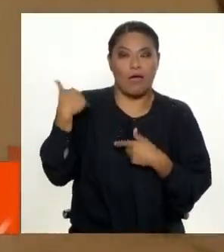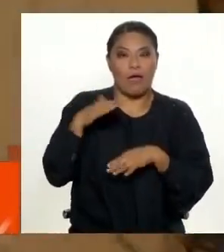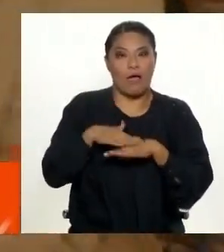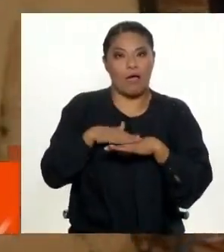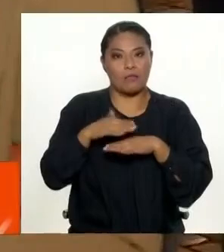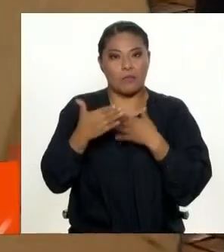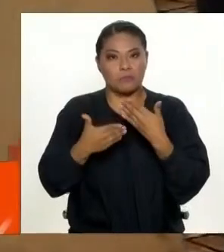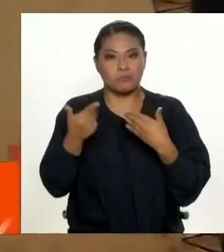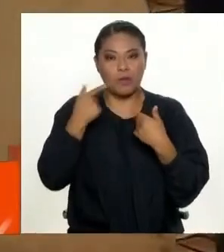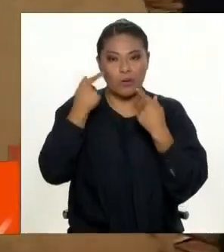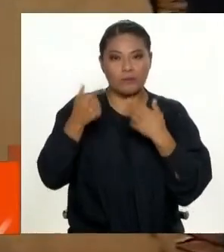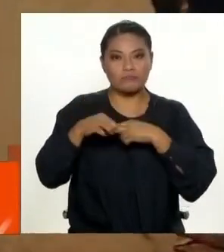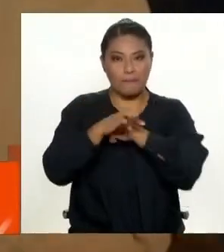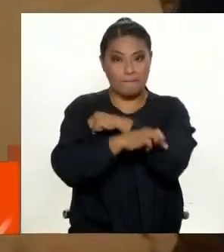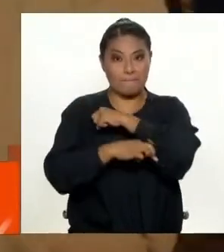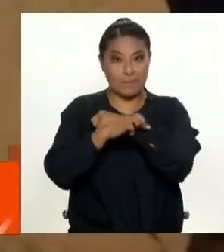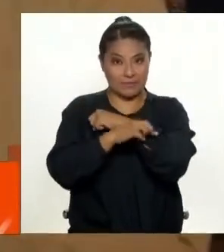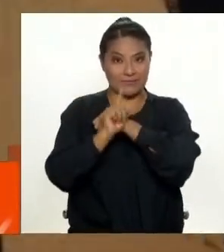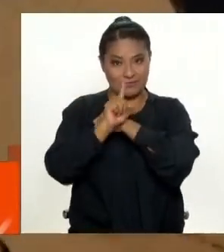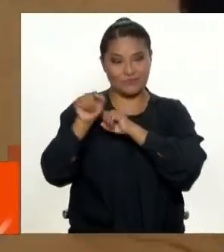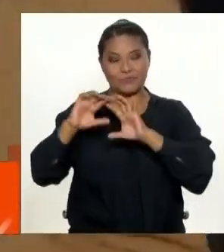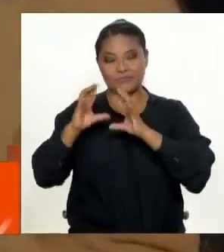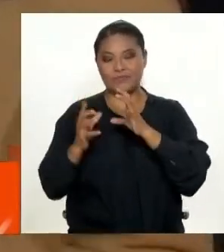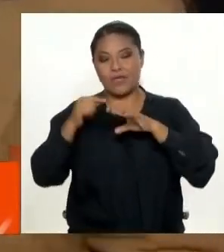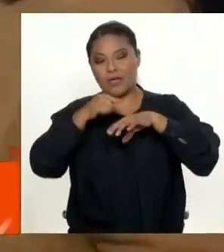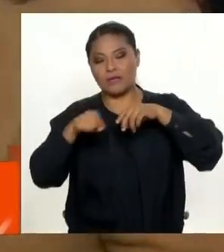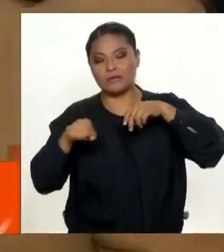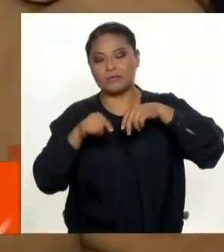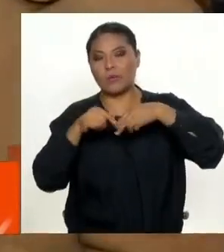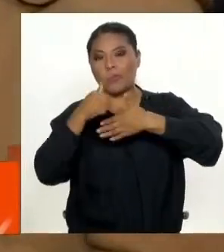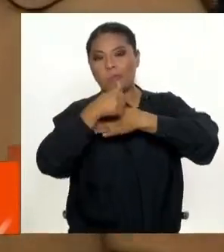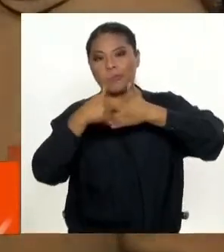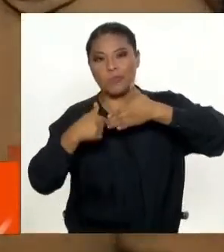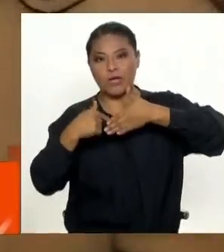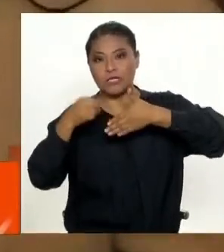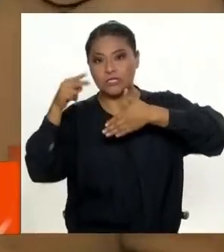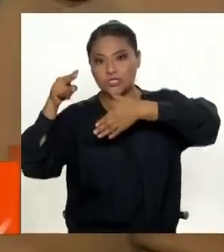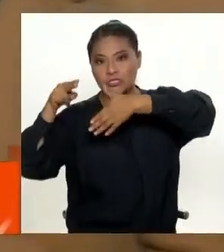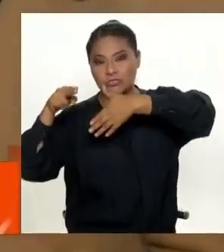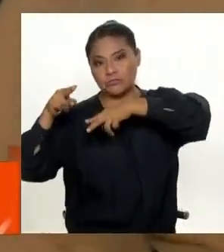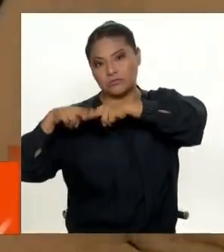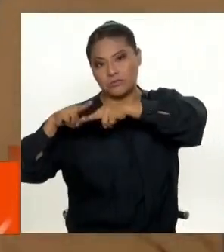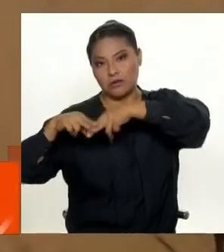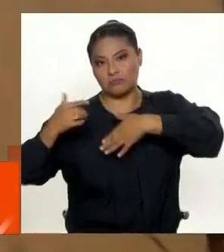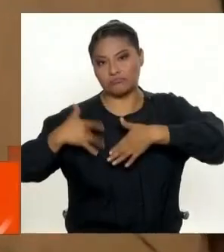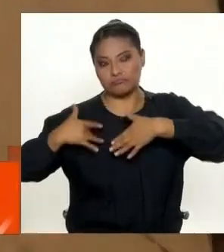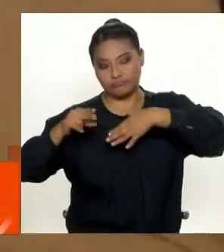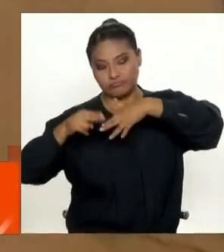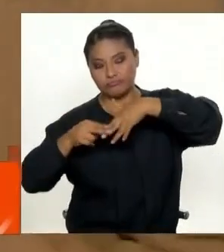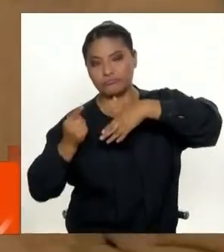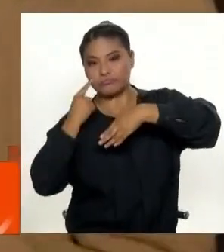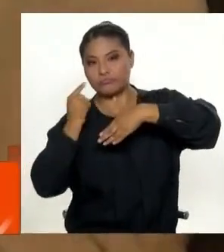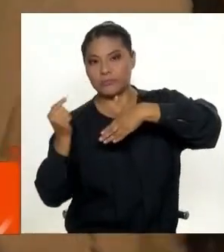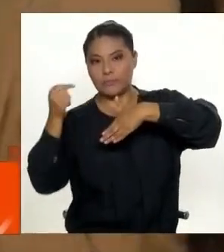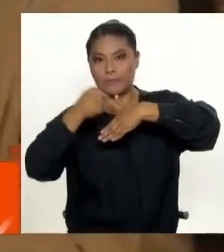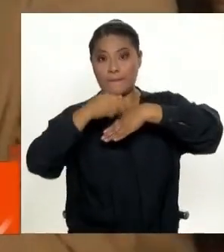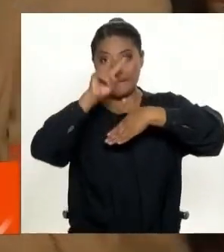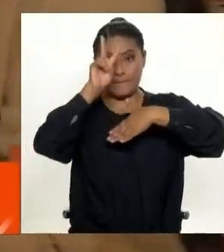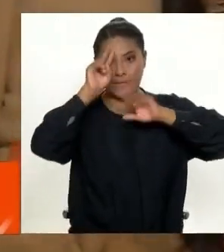nuestro país al ver este gran despliegue artístico, cultural, al ver estos grandes